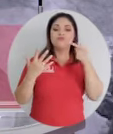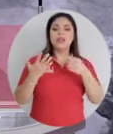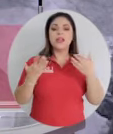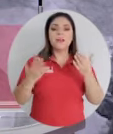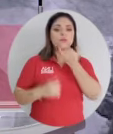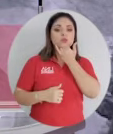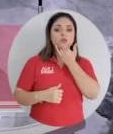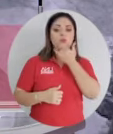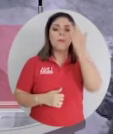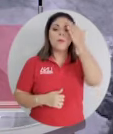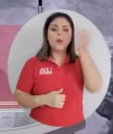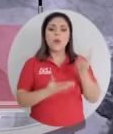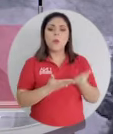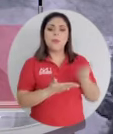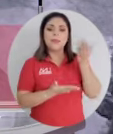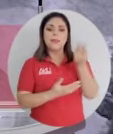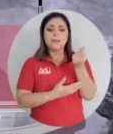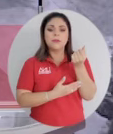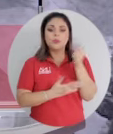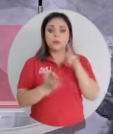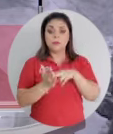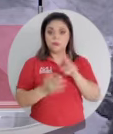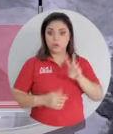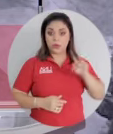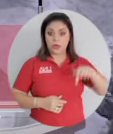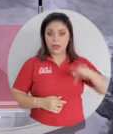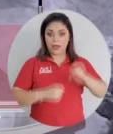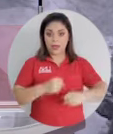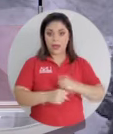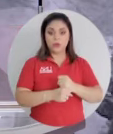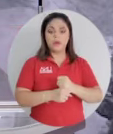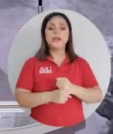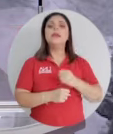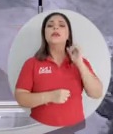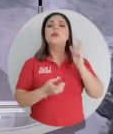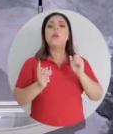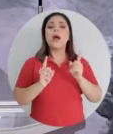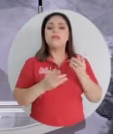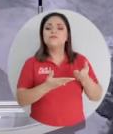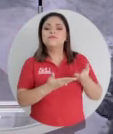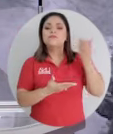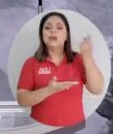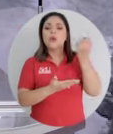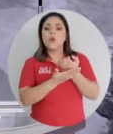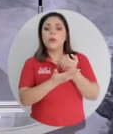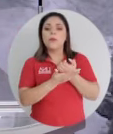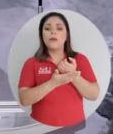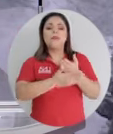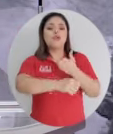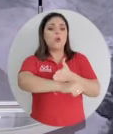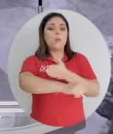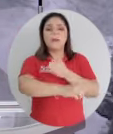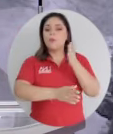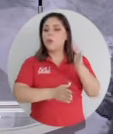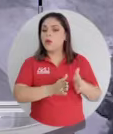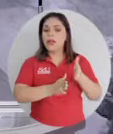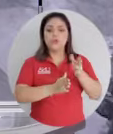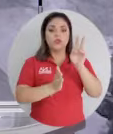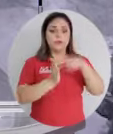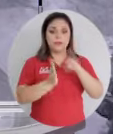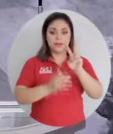provocaron el aumento de la inflación en 2022 y considera que el tema del empleo y el crecimiento económico se recuperarán muy lentamente